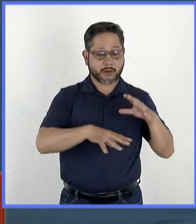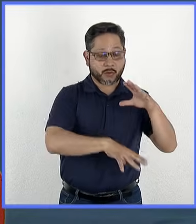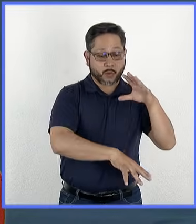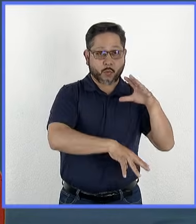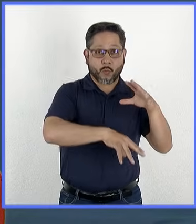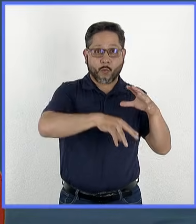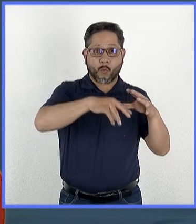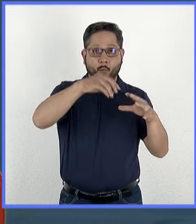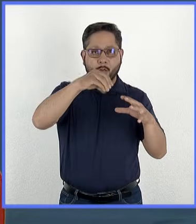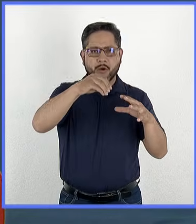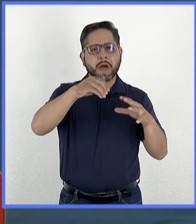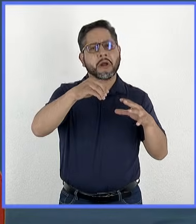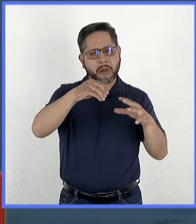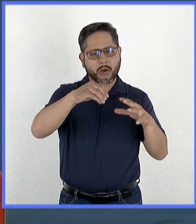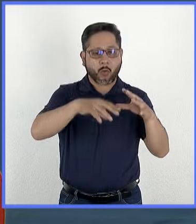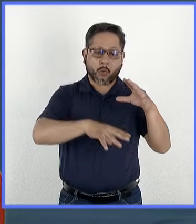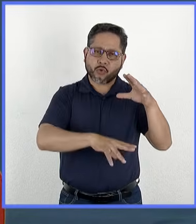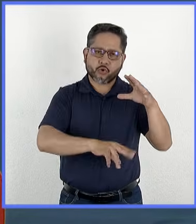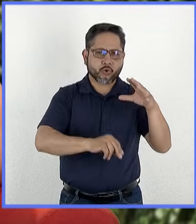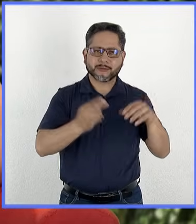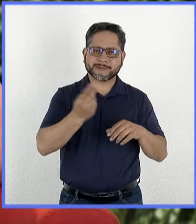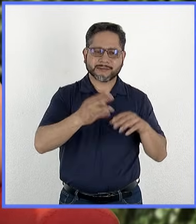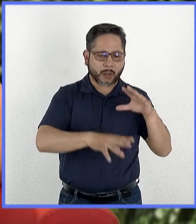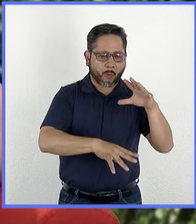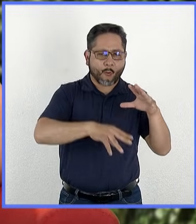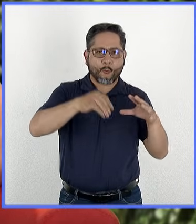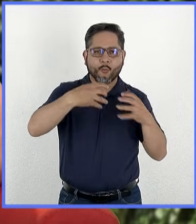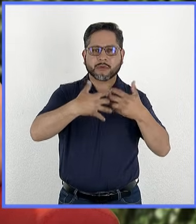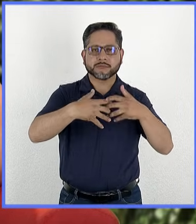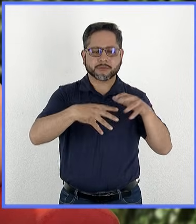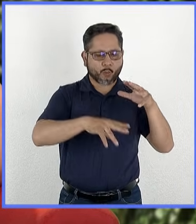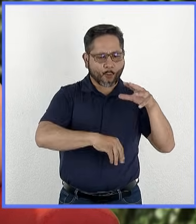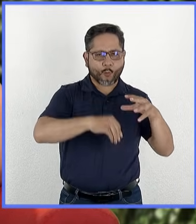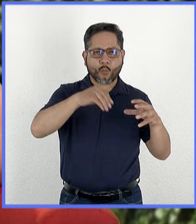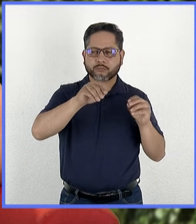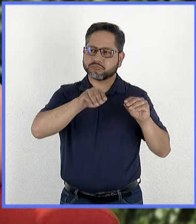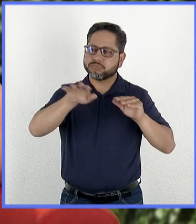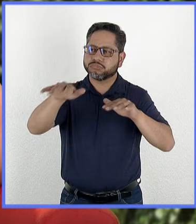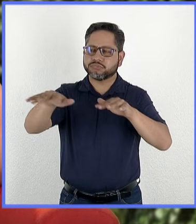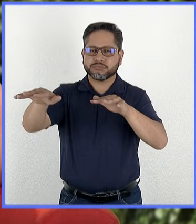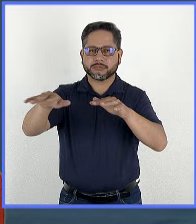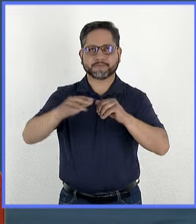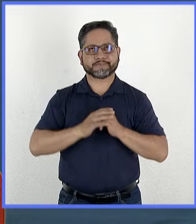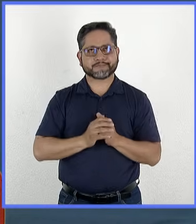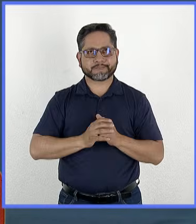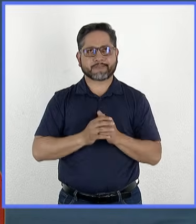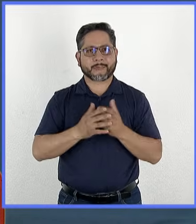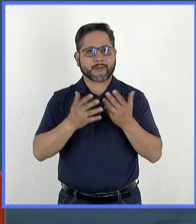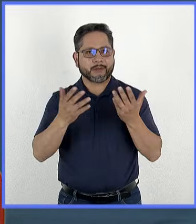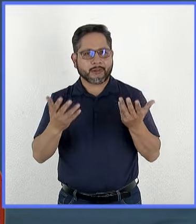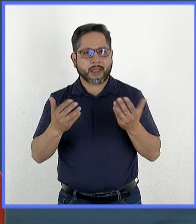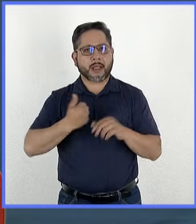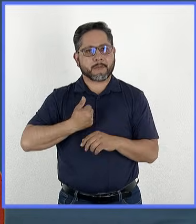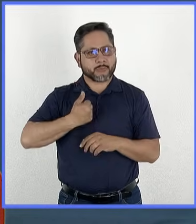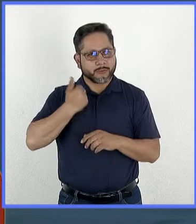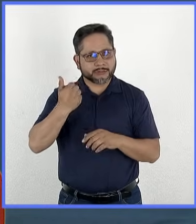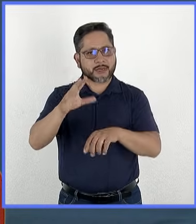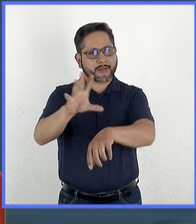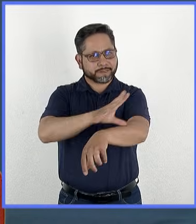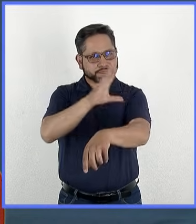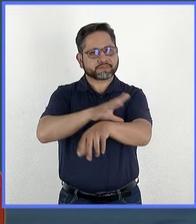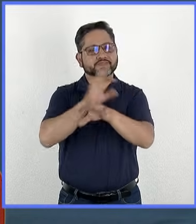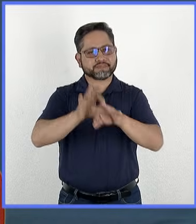y condiciones que no requieren bombeo. Okay. Esto, desde el punto de vista de aprovechamiento de la energía,